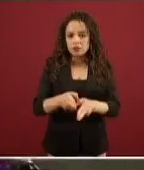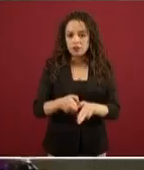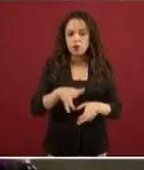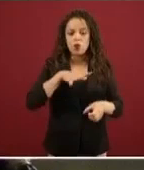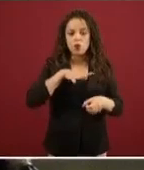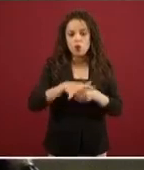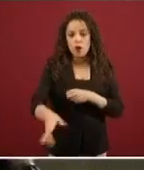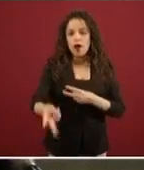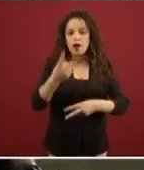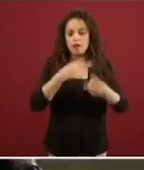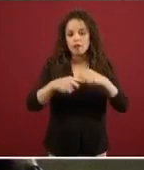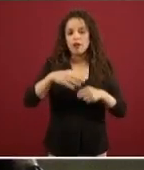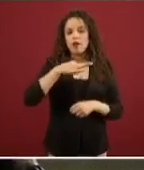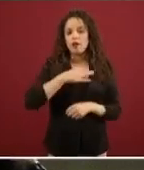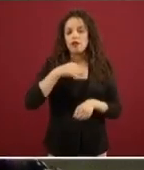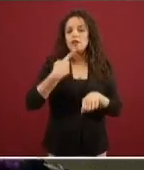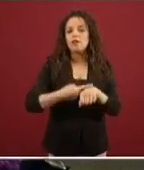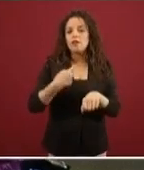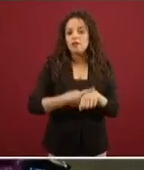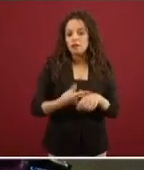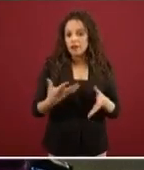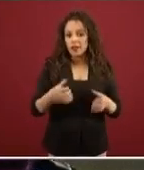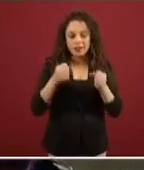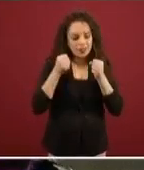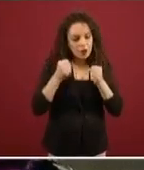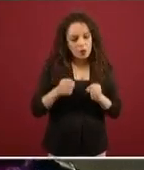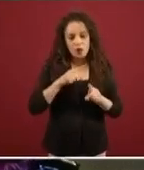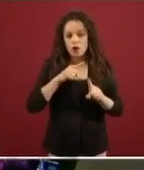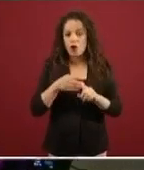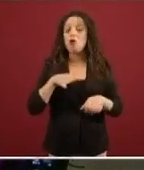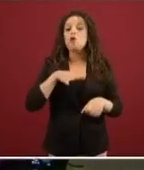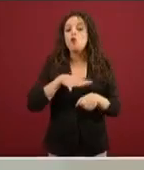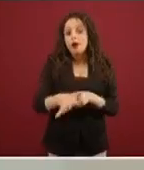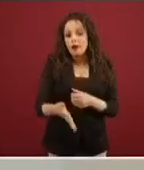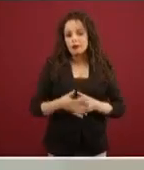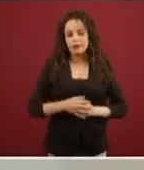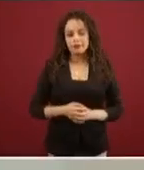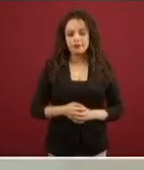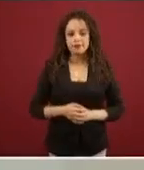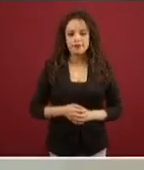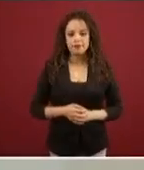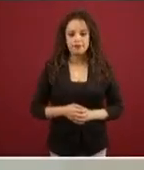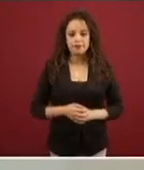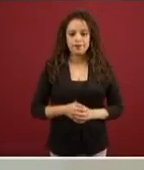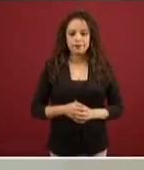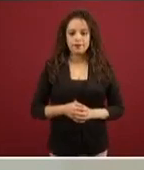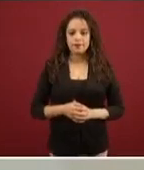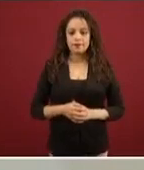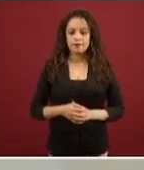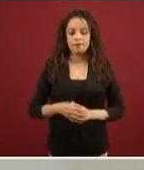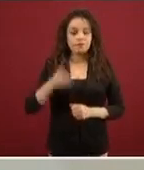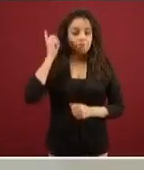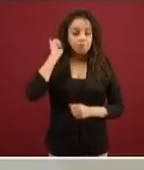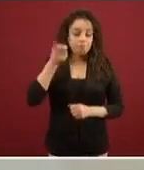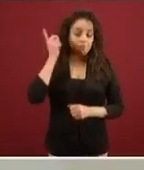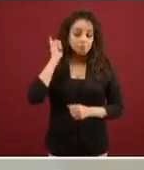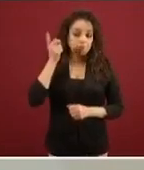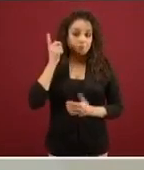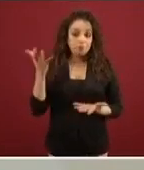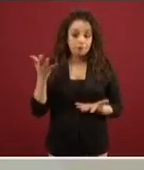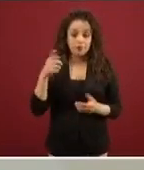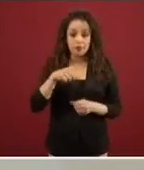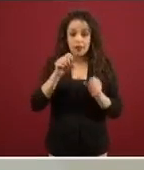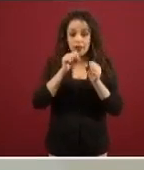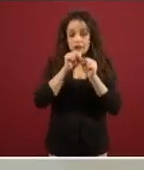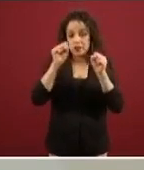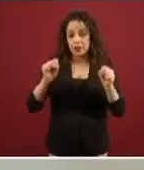Entonces es una actividad que nace de lo local, que es parte y que es de lo que día a día realiza todo el Sistema